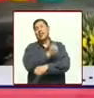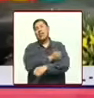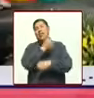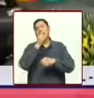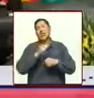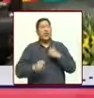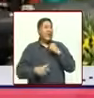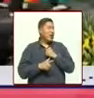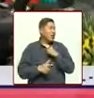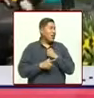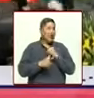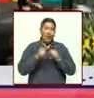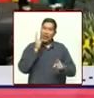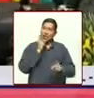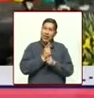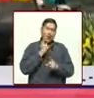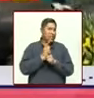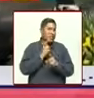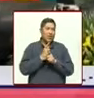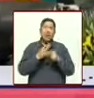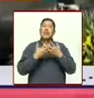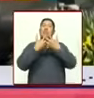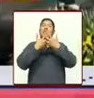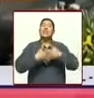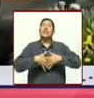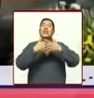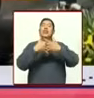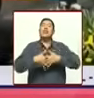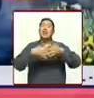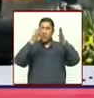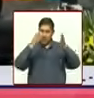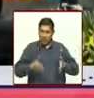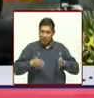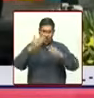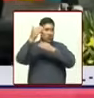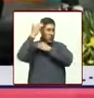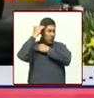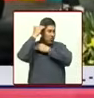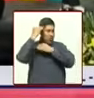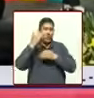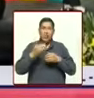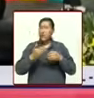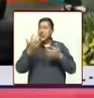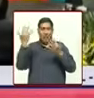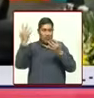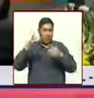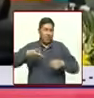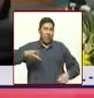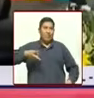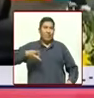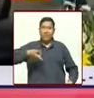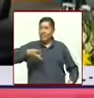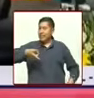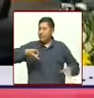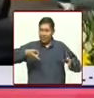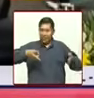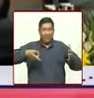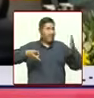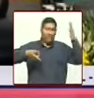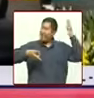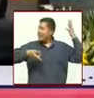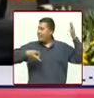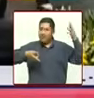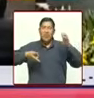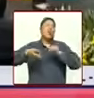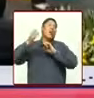principales líderes, ¿no? Exactamente. Del empresariado cruceño. Van a hacer en este momento el corte de cinta, recordemos que es